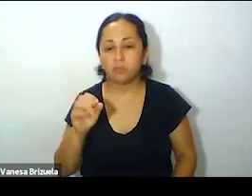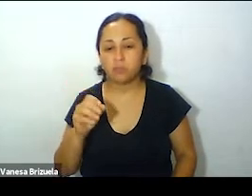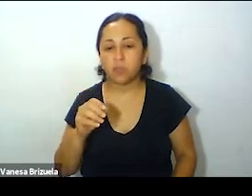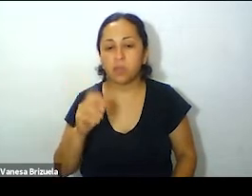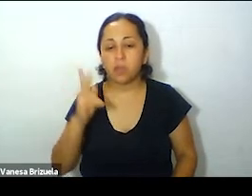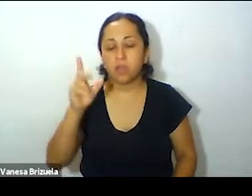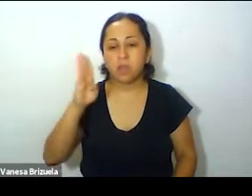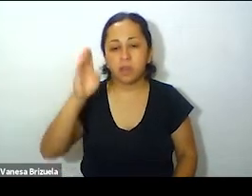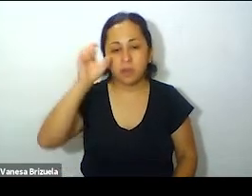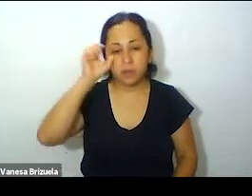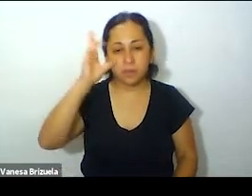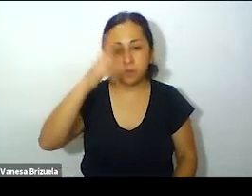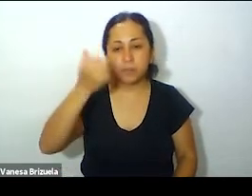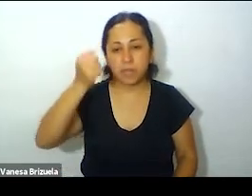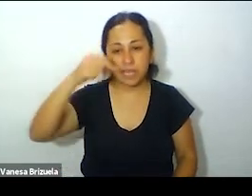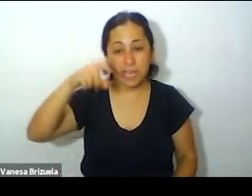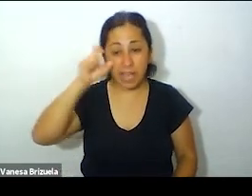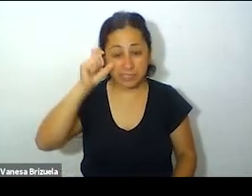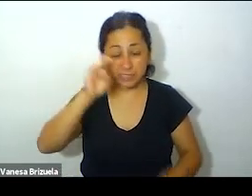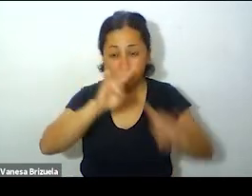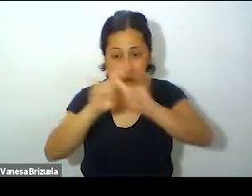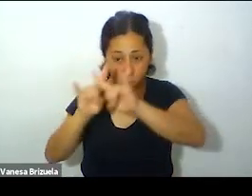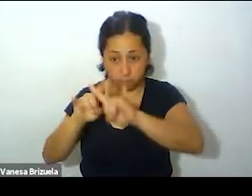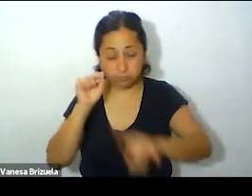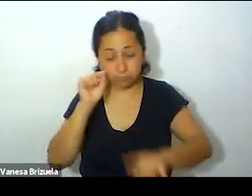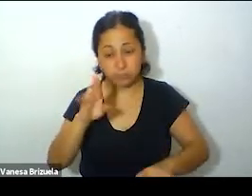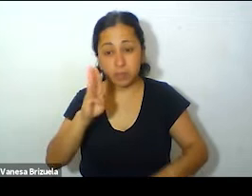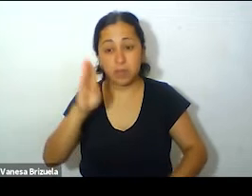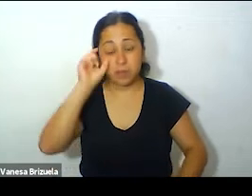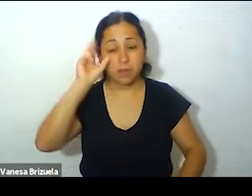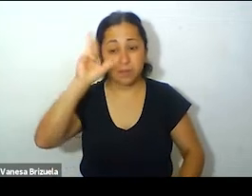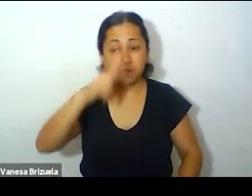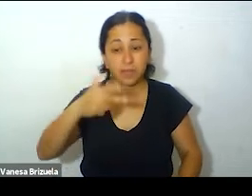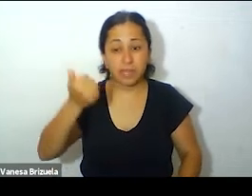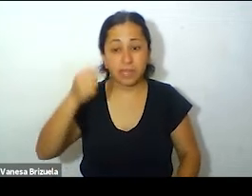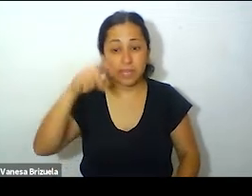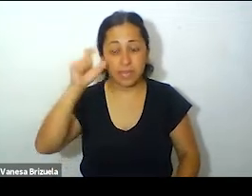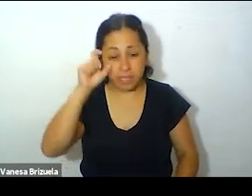siempre porque behance.com es un sitio de